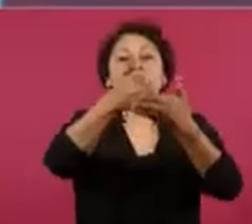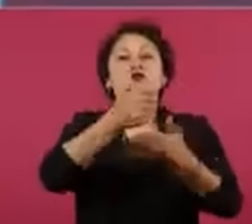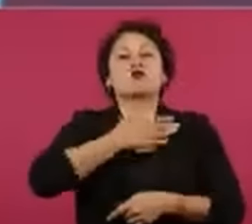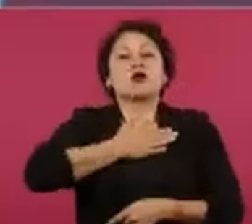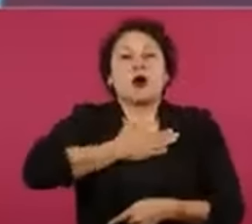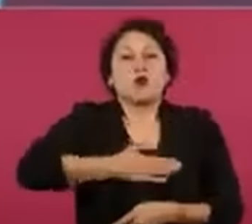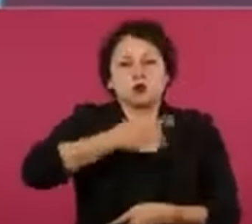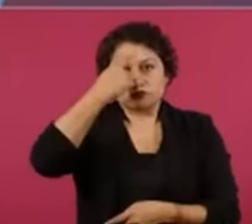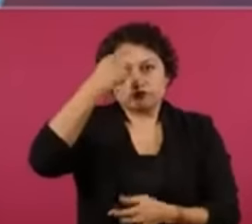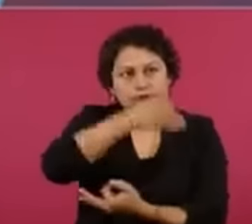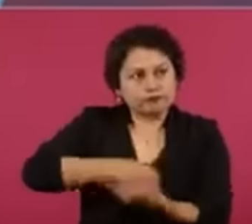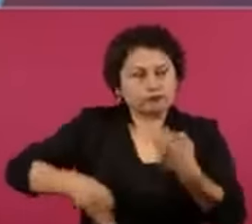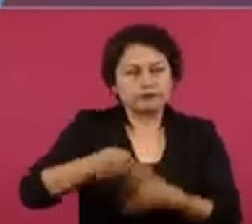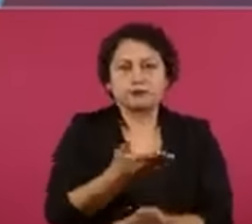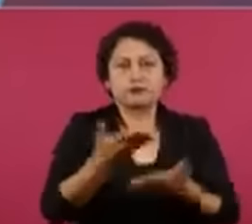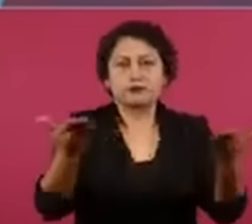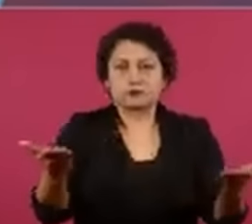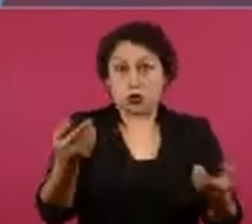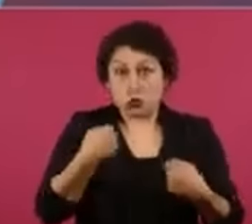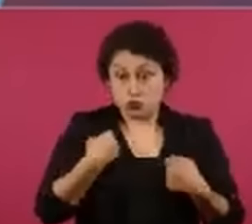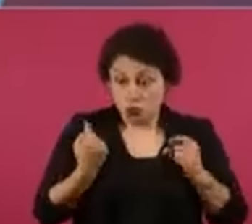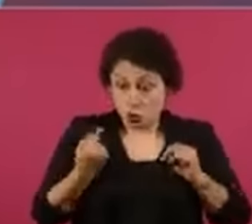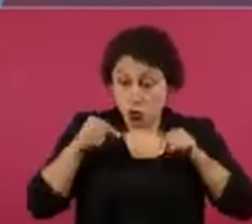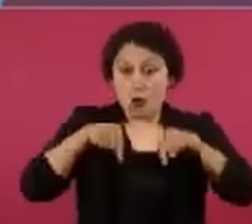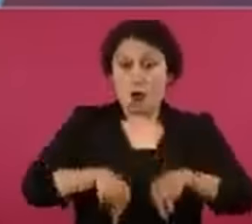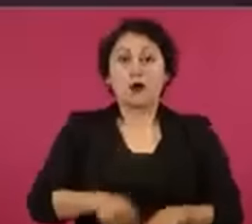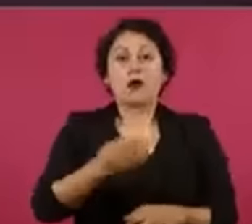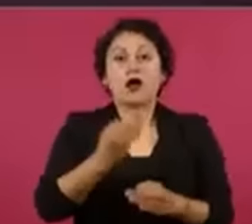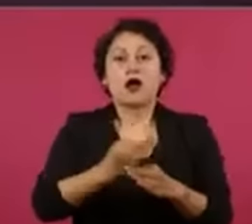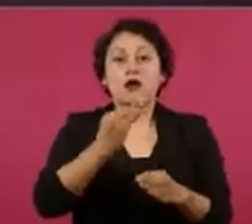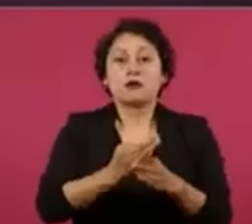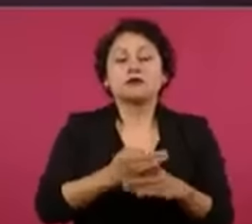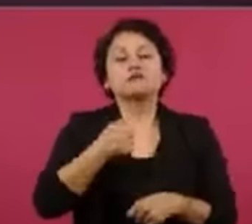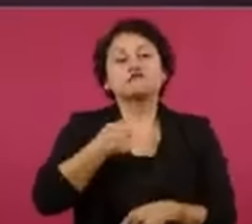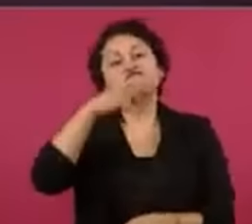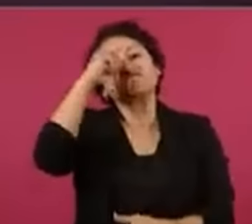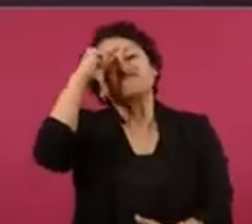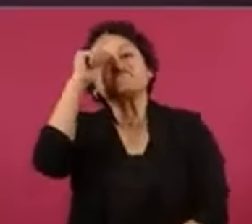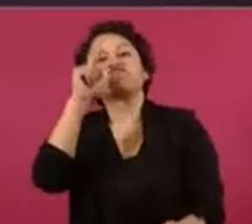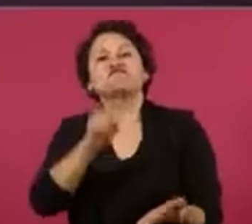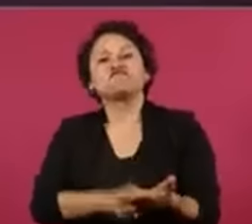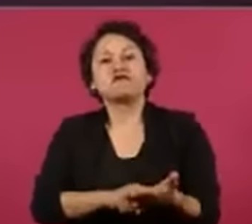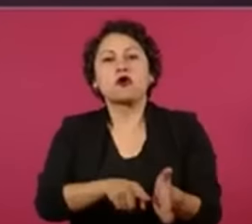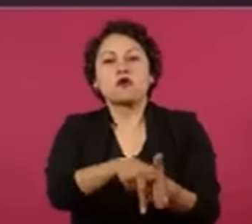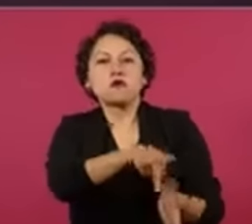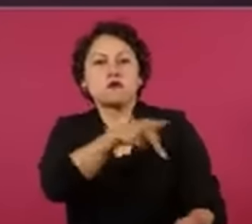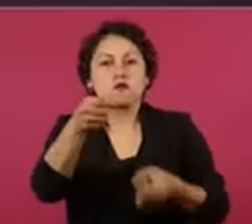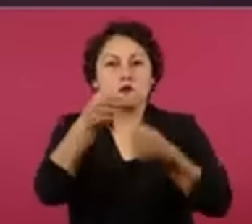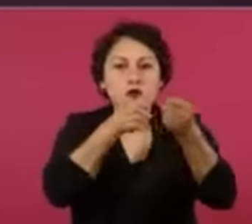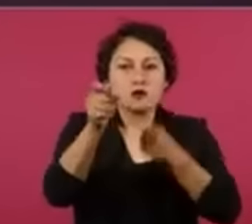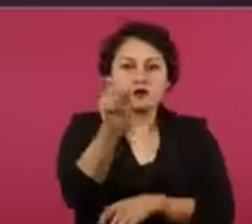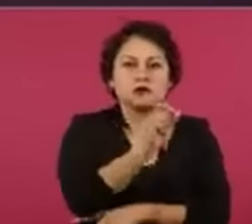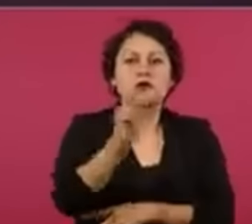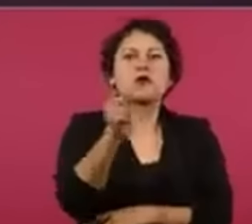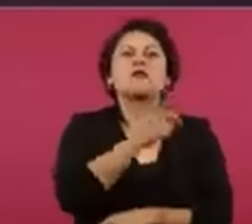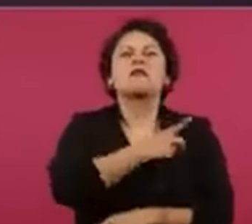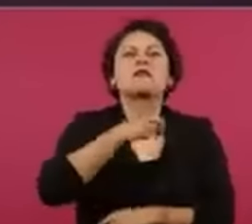esta trinchera, considero que el ideal de esta profesión debe ser que en el mundo las